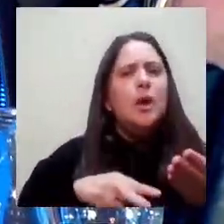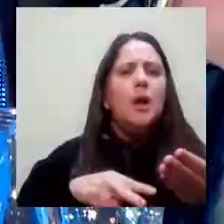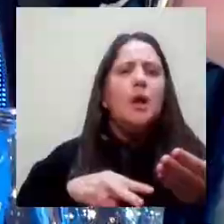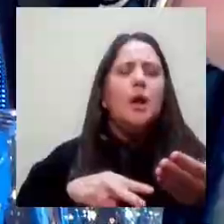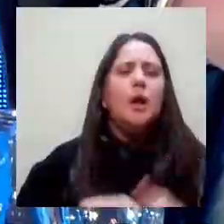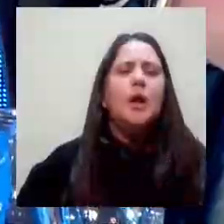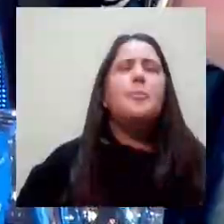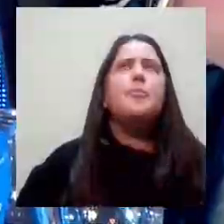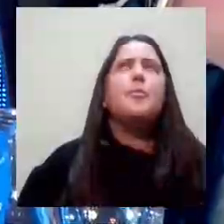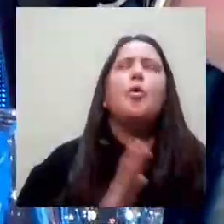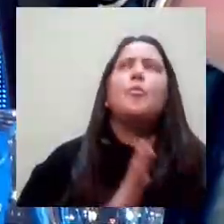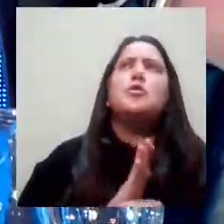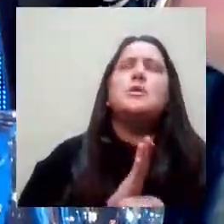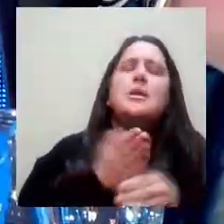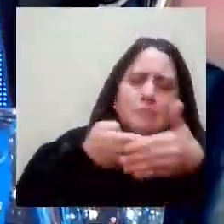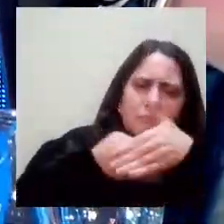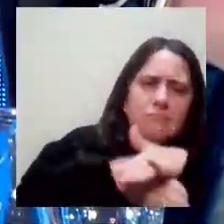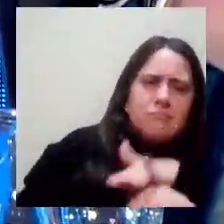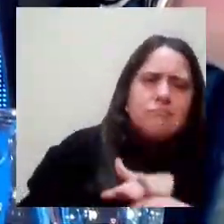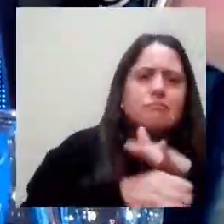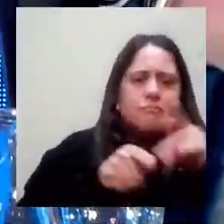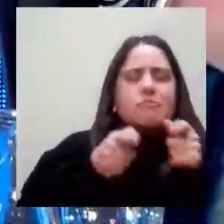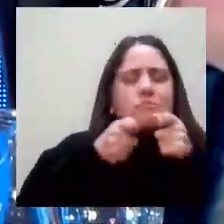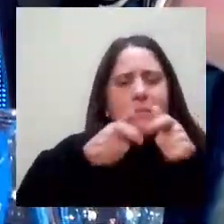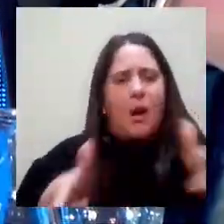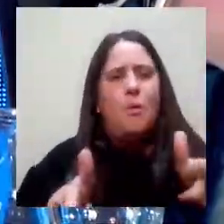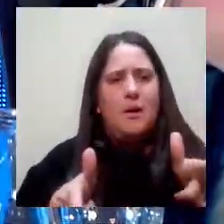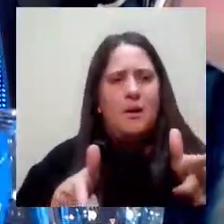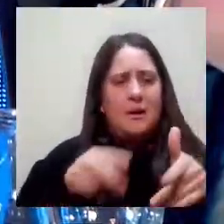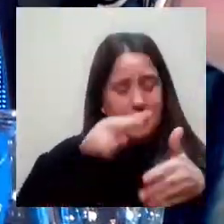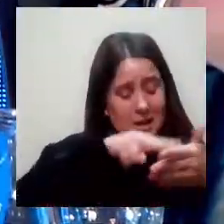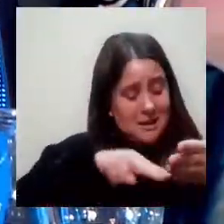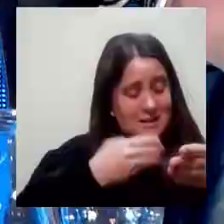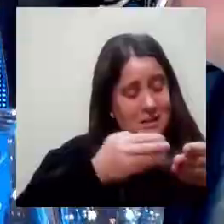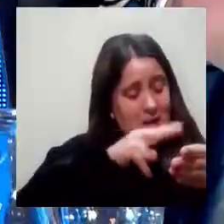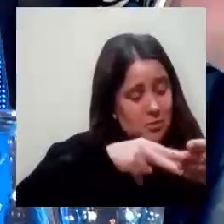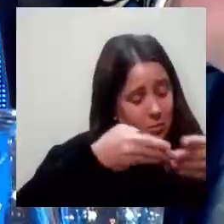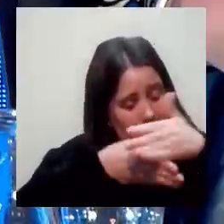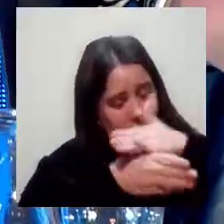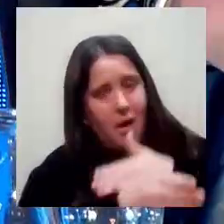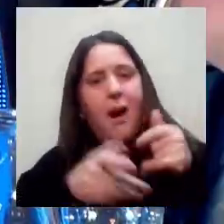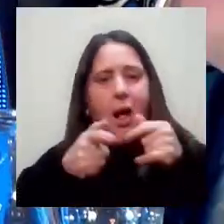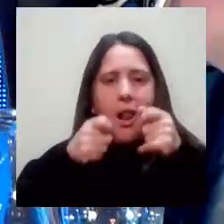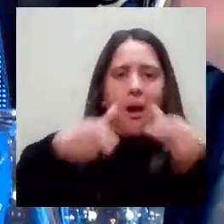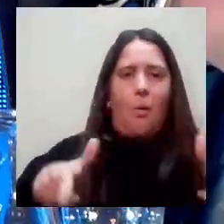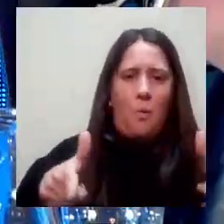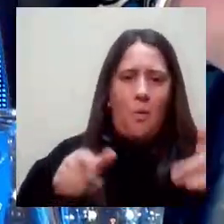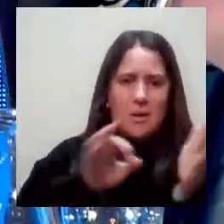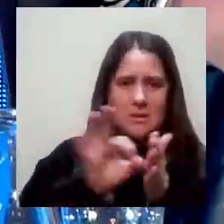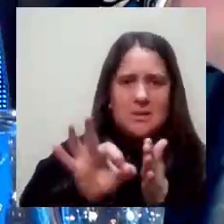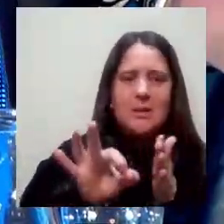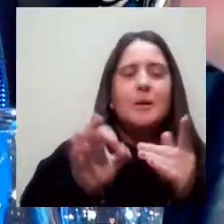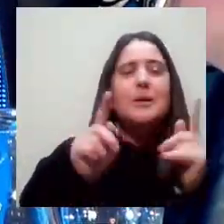una puerta de acceso a la lengua. La lectura es acceder a nuestro sistema de lenguaje a través de una nueva